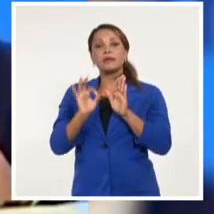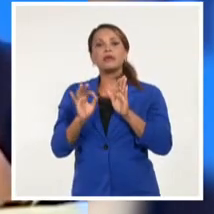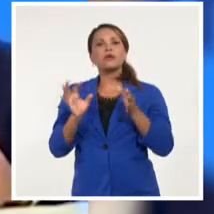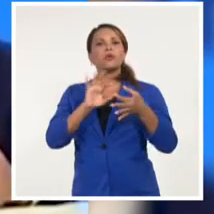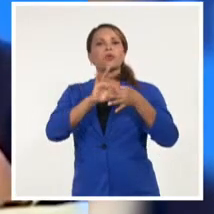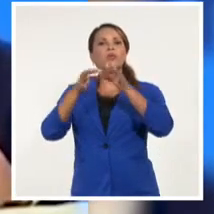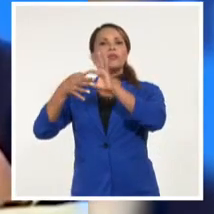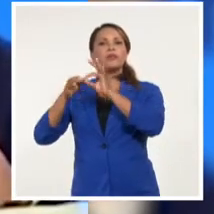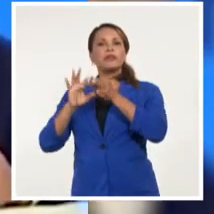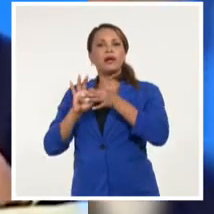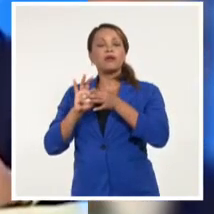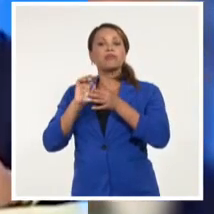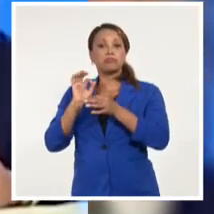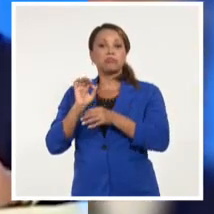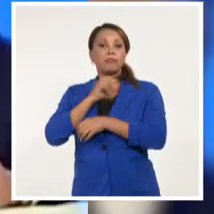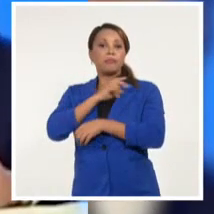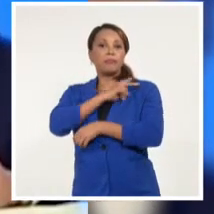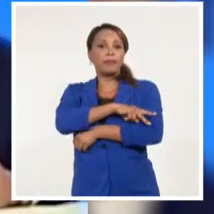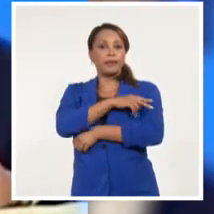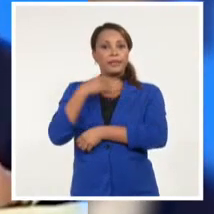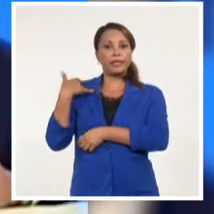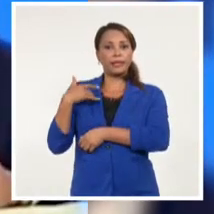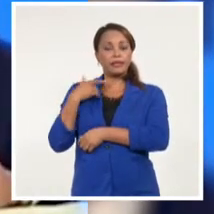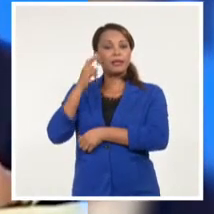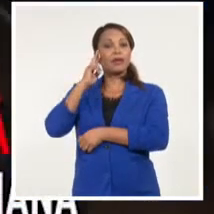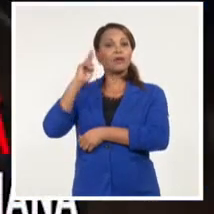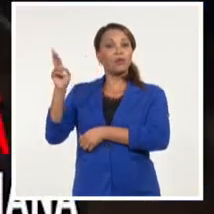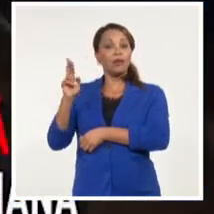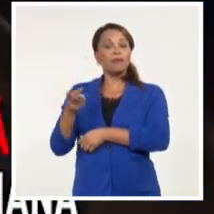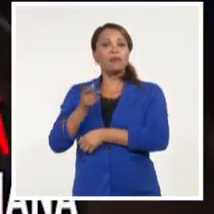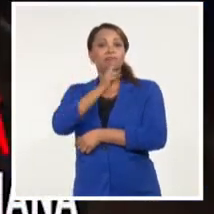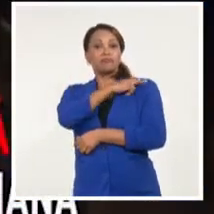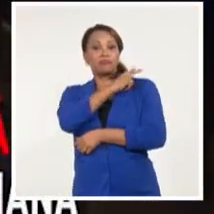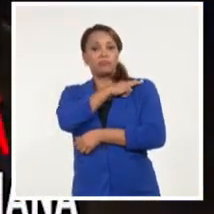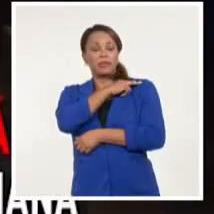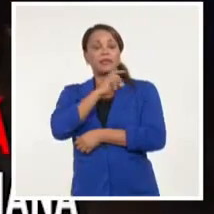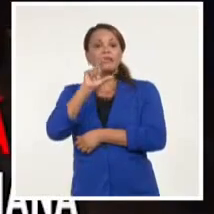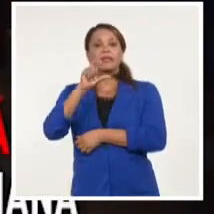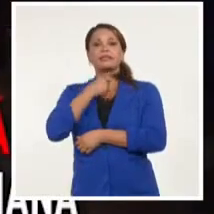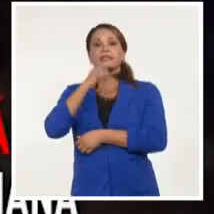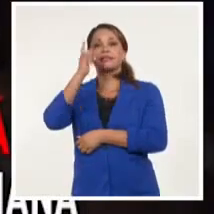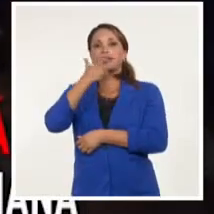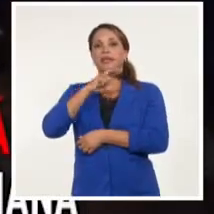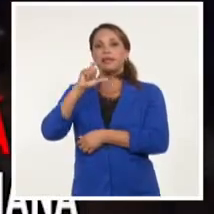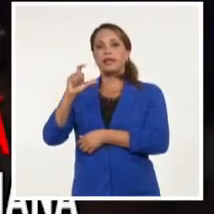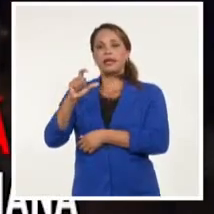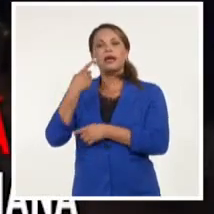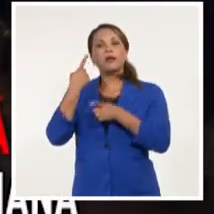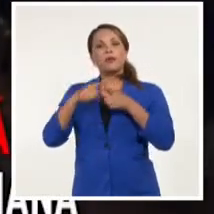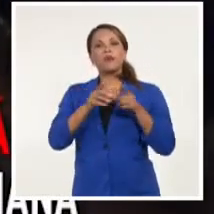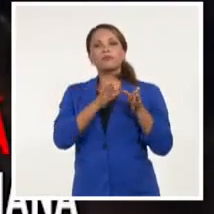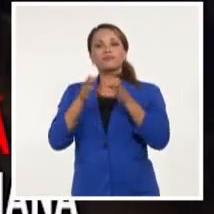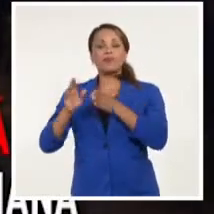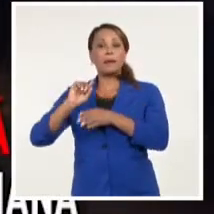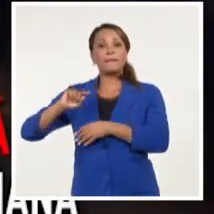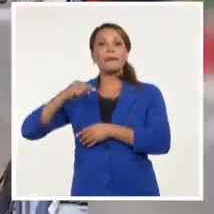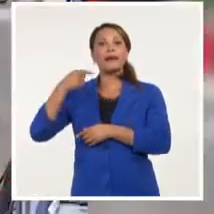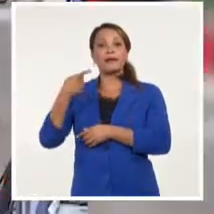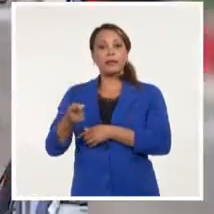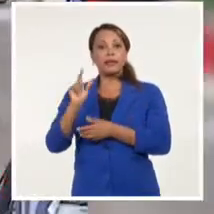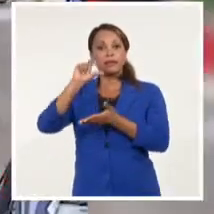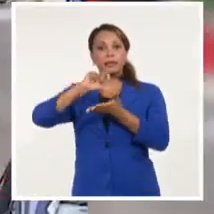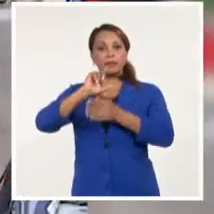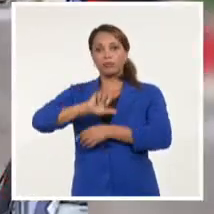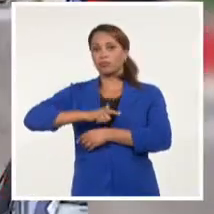nación, la cual ejerce, recordemos, la presidencia pro tempore de CELAC. Por otra parte, mañana tendrá lugar en el Centro